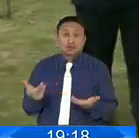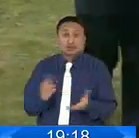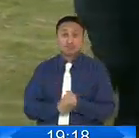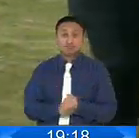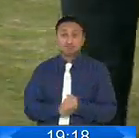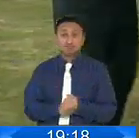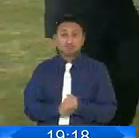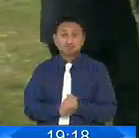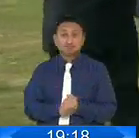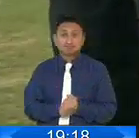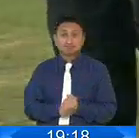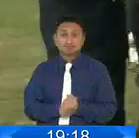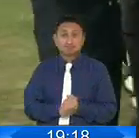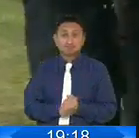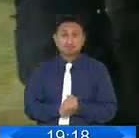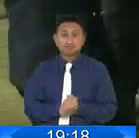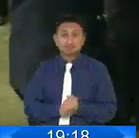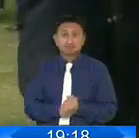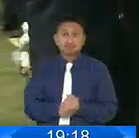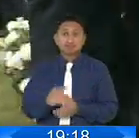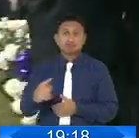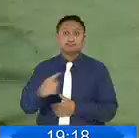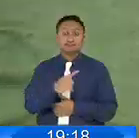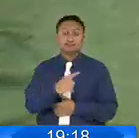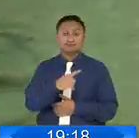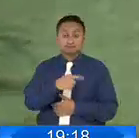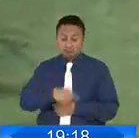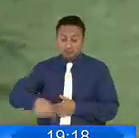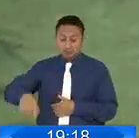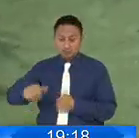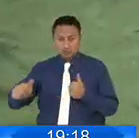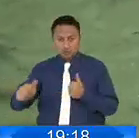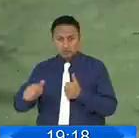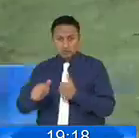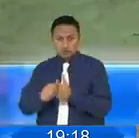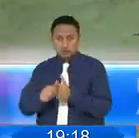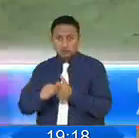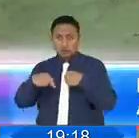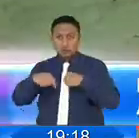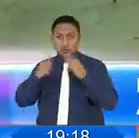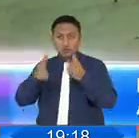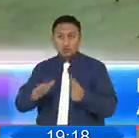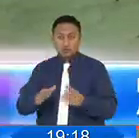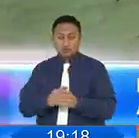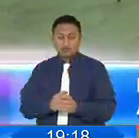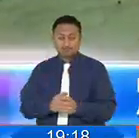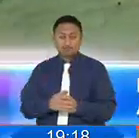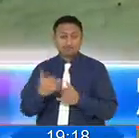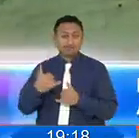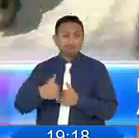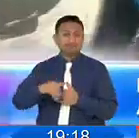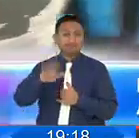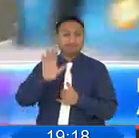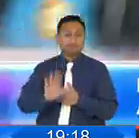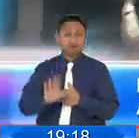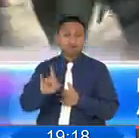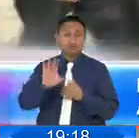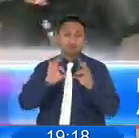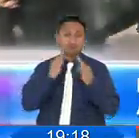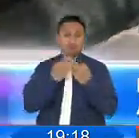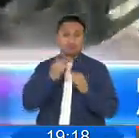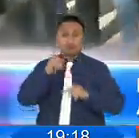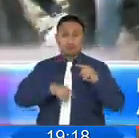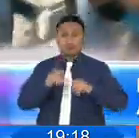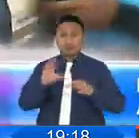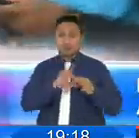recorrido fue corto, llevado desde la sala de velaciones hasta ese lugar en la tierra que lo acogerá por la eternidad. Sus familiares,